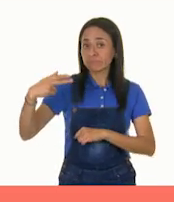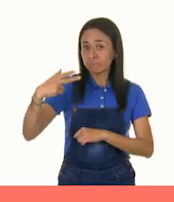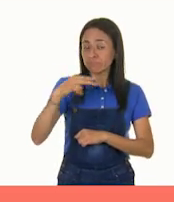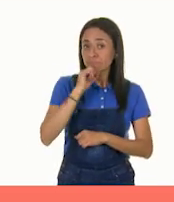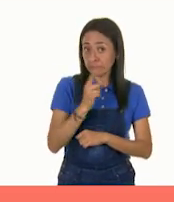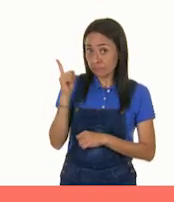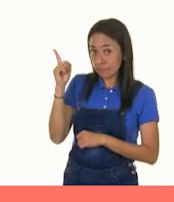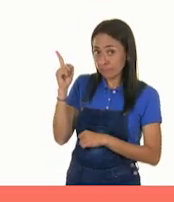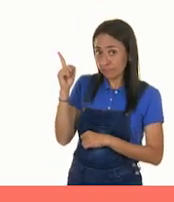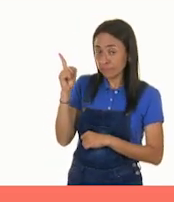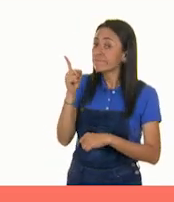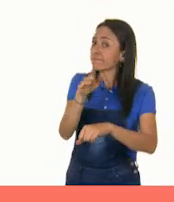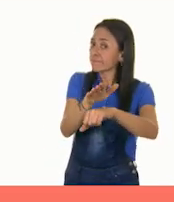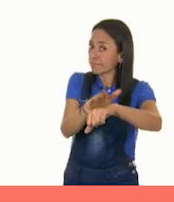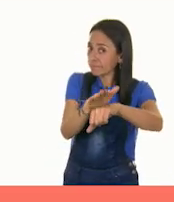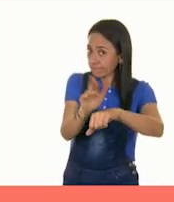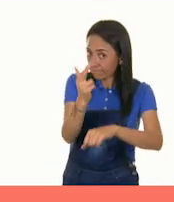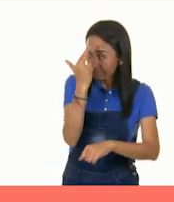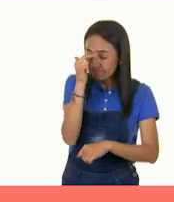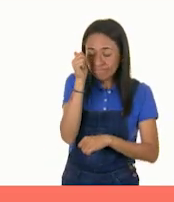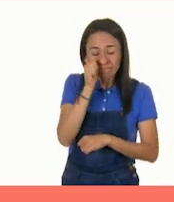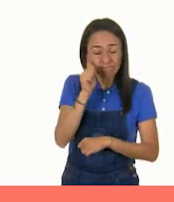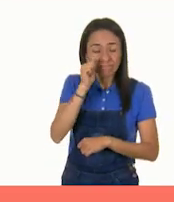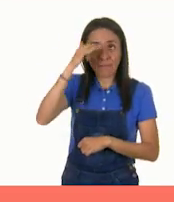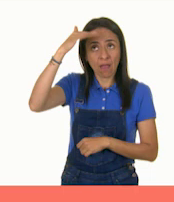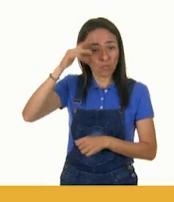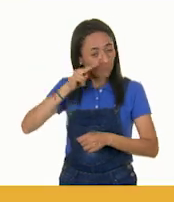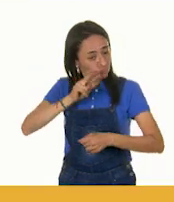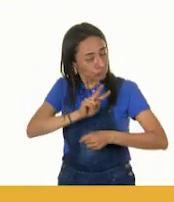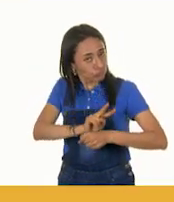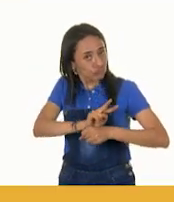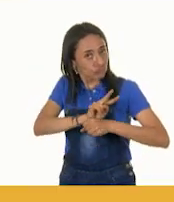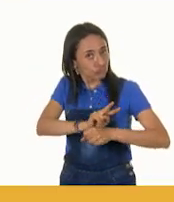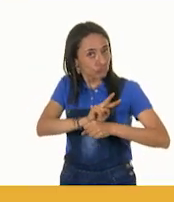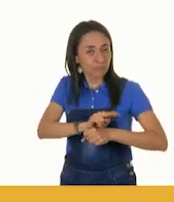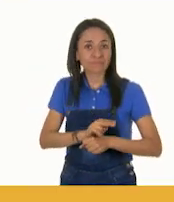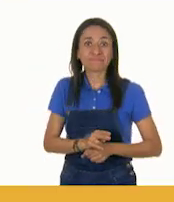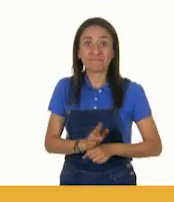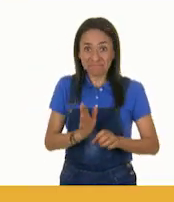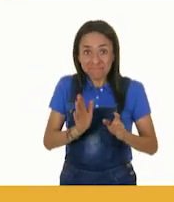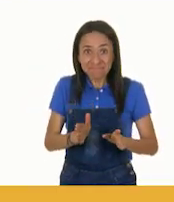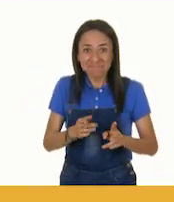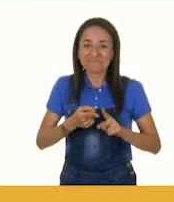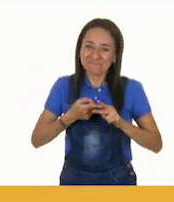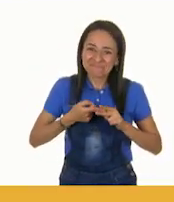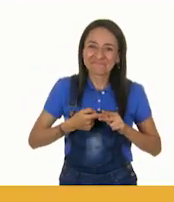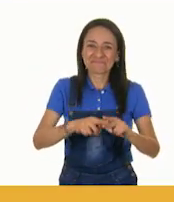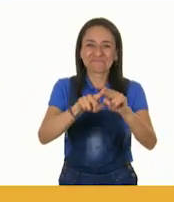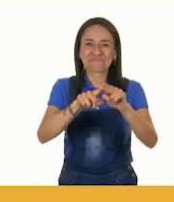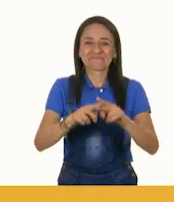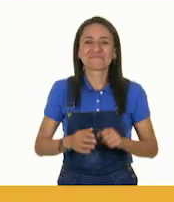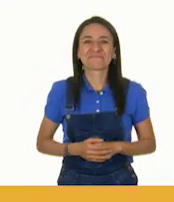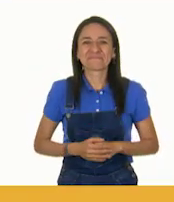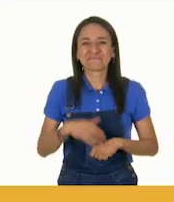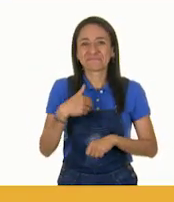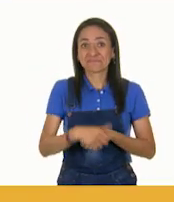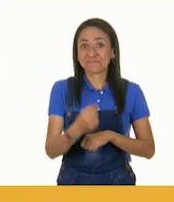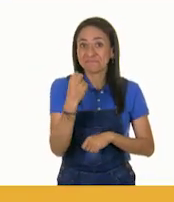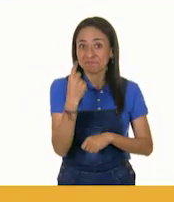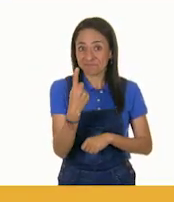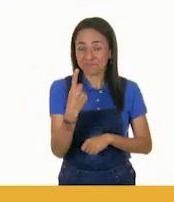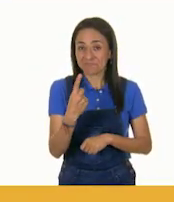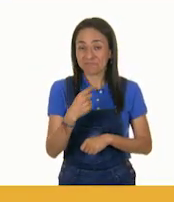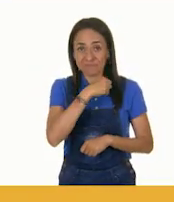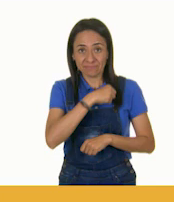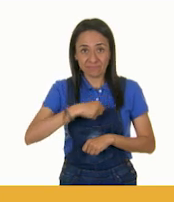manipulación de éstas debe estar supervisada por un adulto empecemos 1 estire la